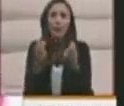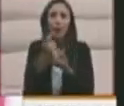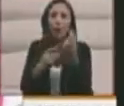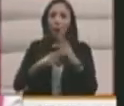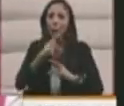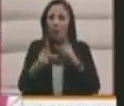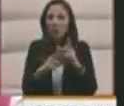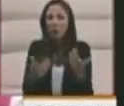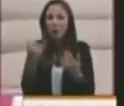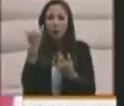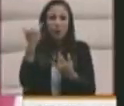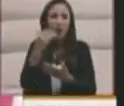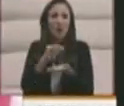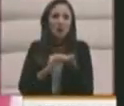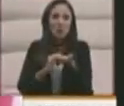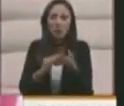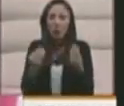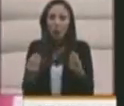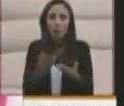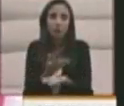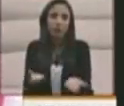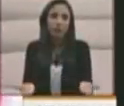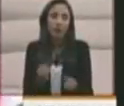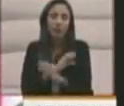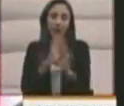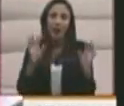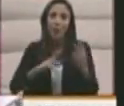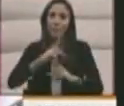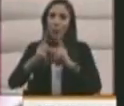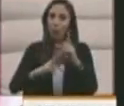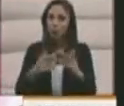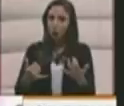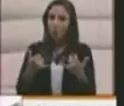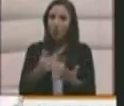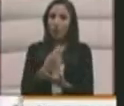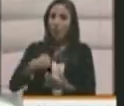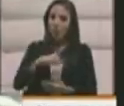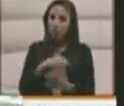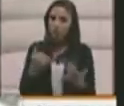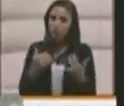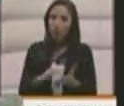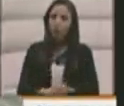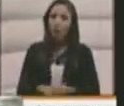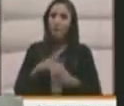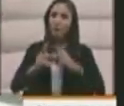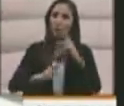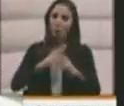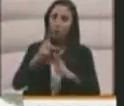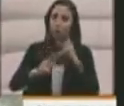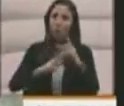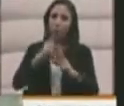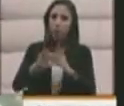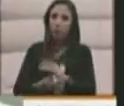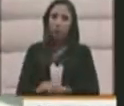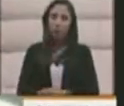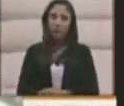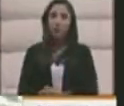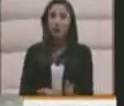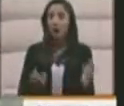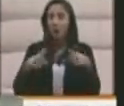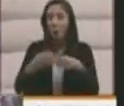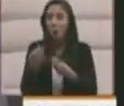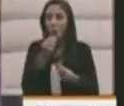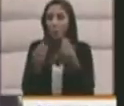productores? Los productores. Porque nosotros necesitamos 3 veces al año quizás un doctor, pero 3 veces al día necesitamos el productor